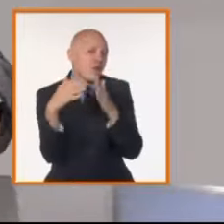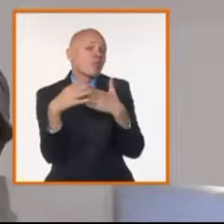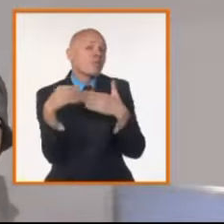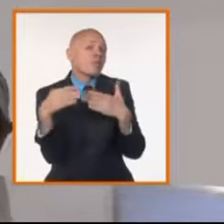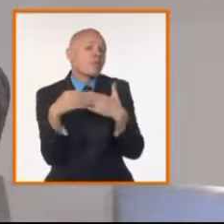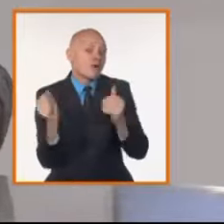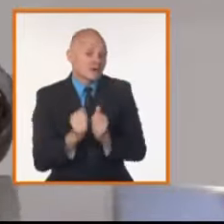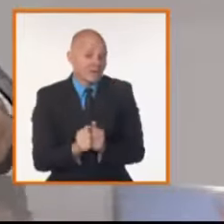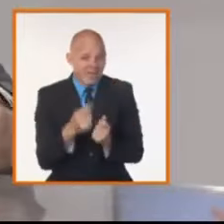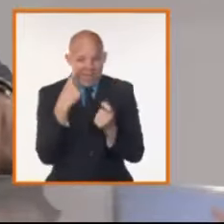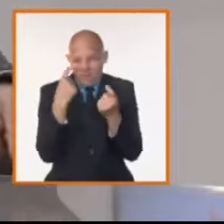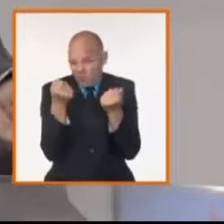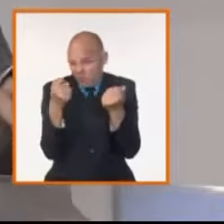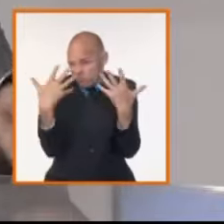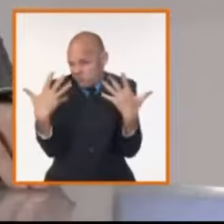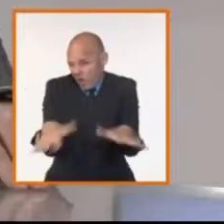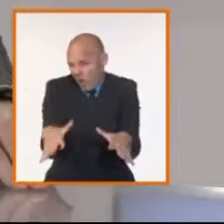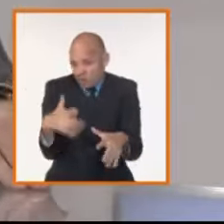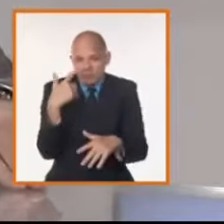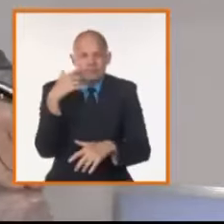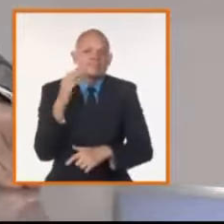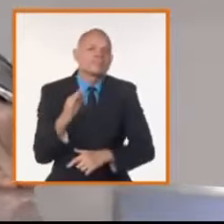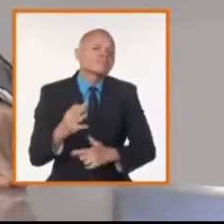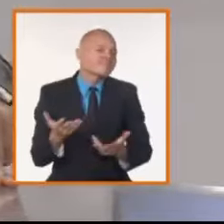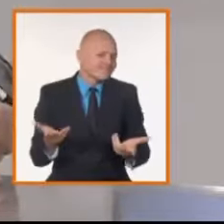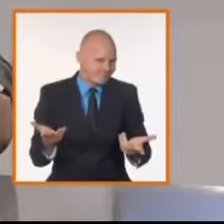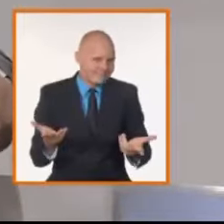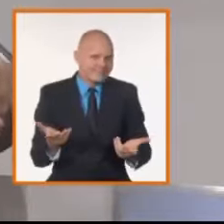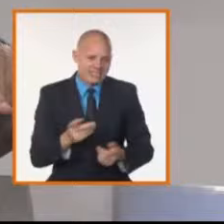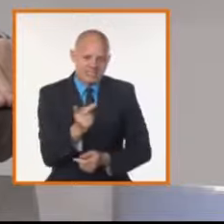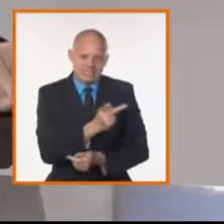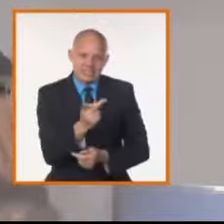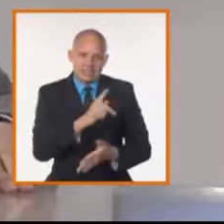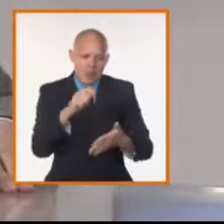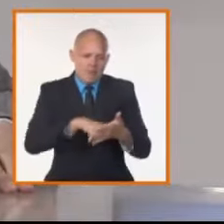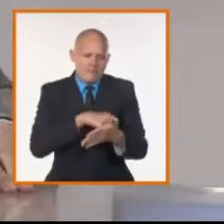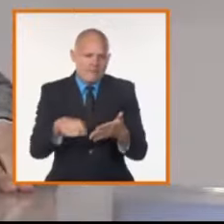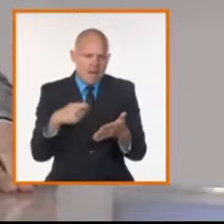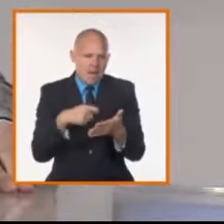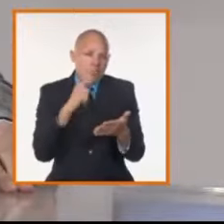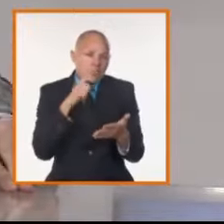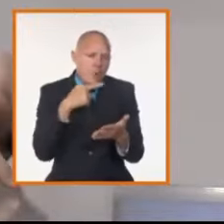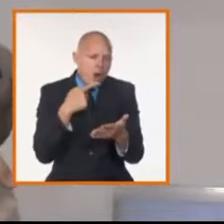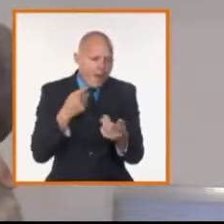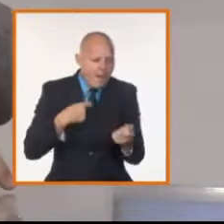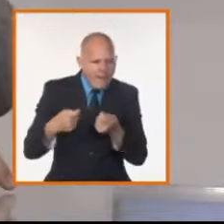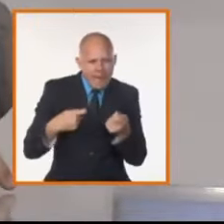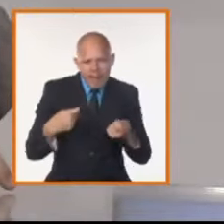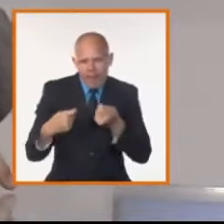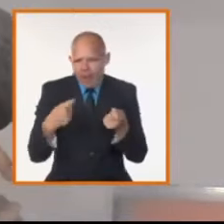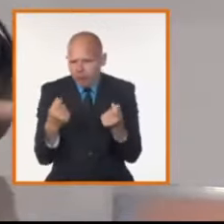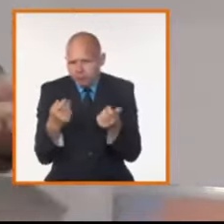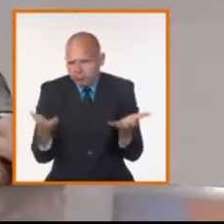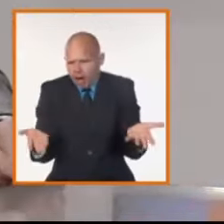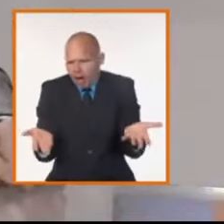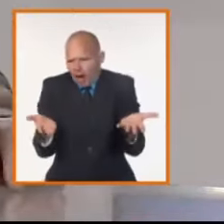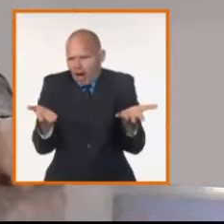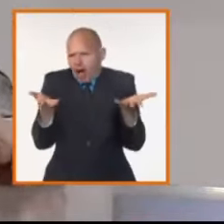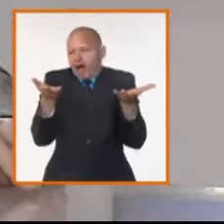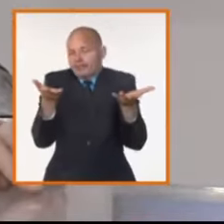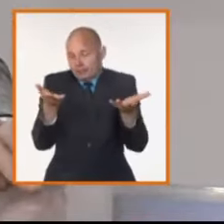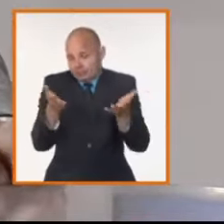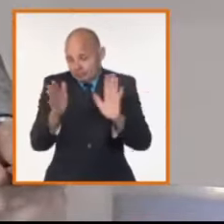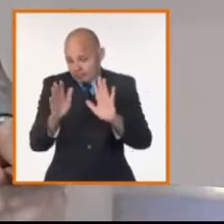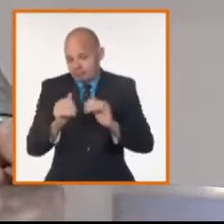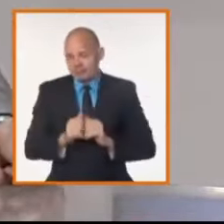además todo muy estratégico recordemos por ejemplo que eh Cuando comienza la operación militar en en Ucrania